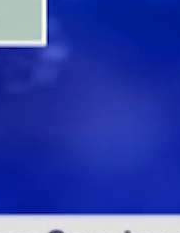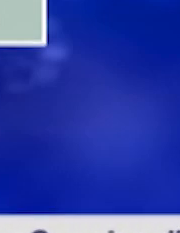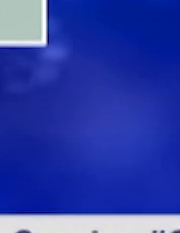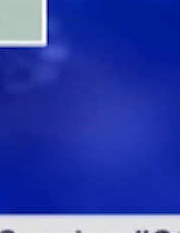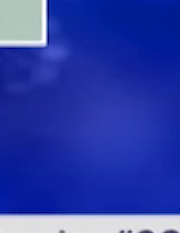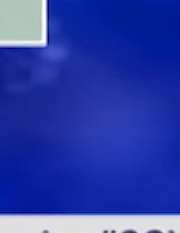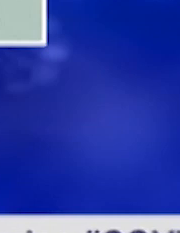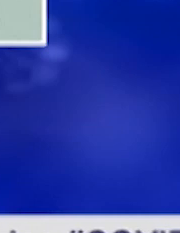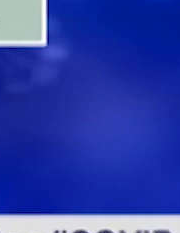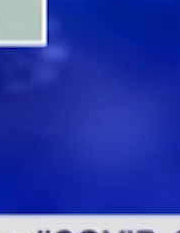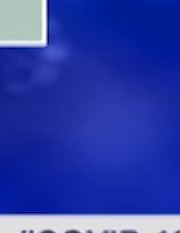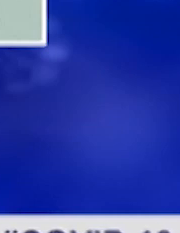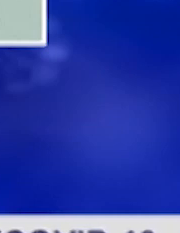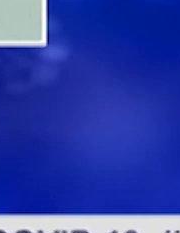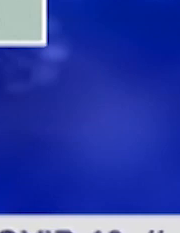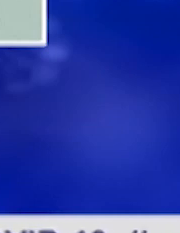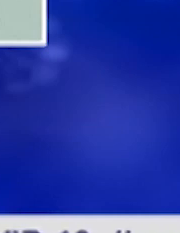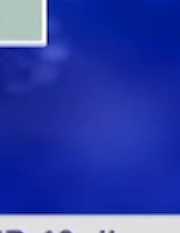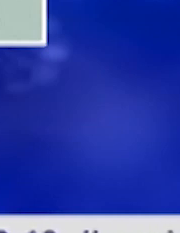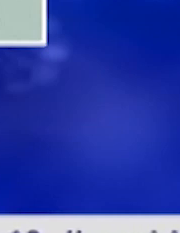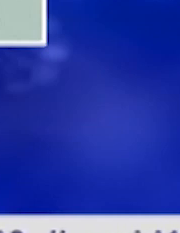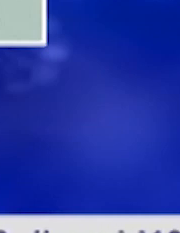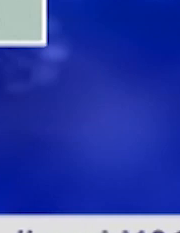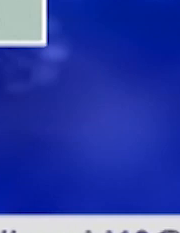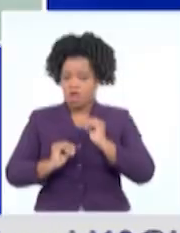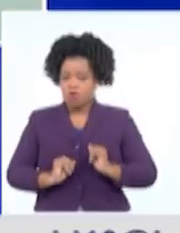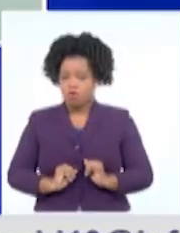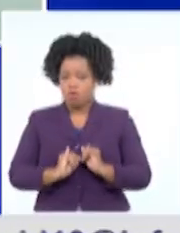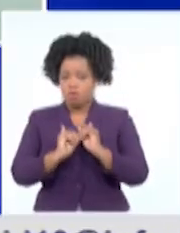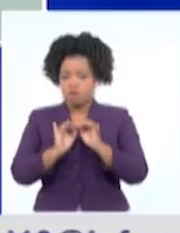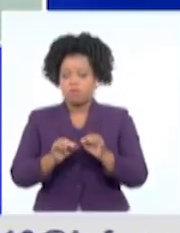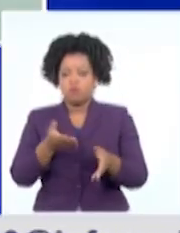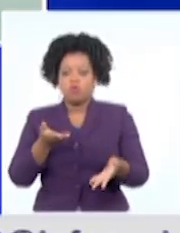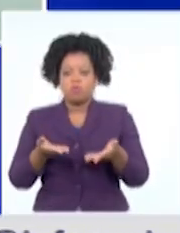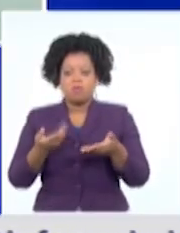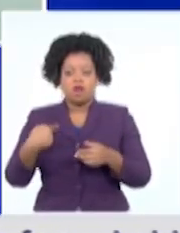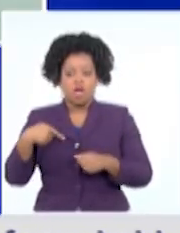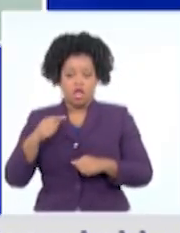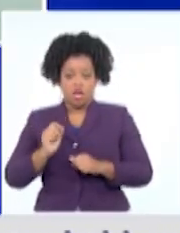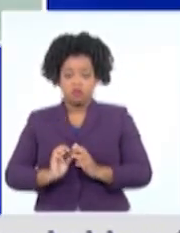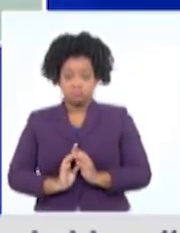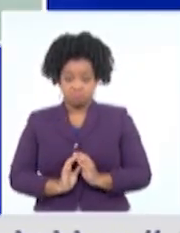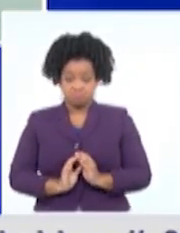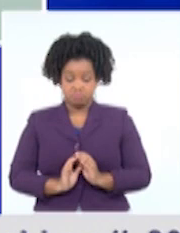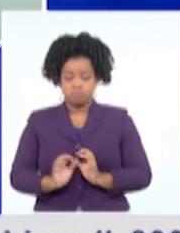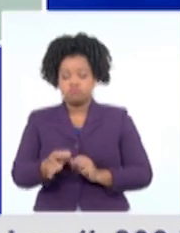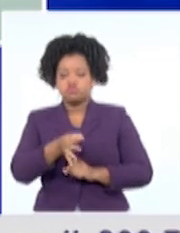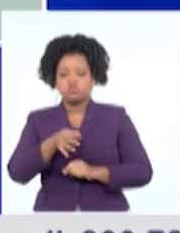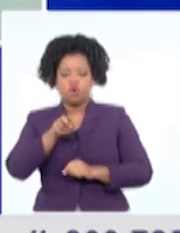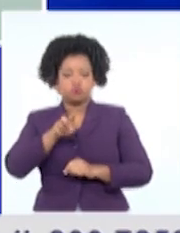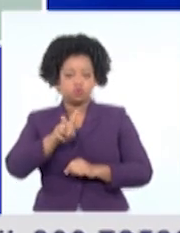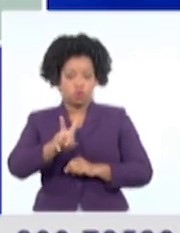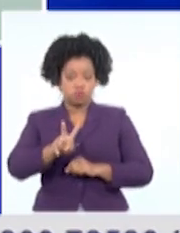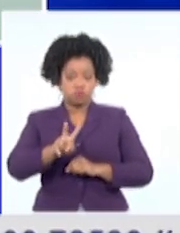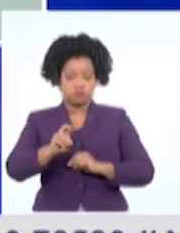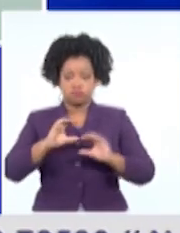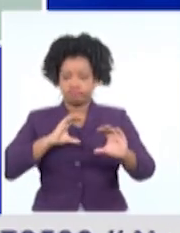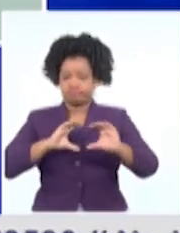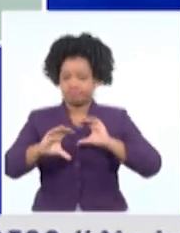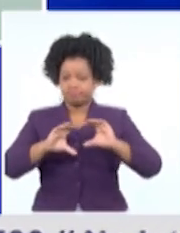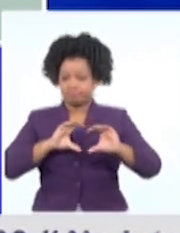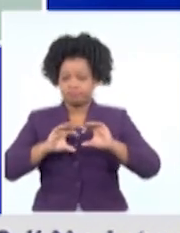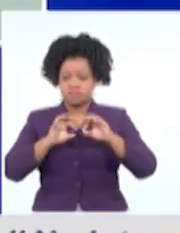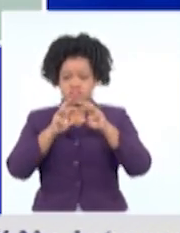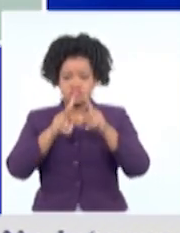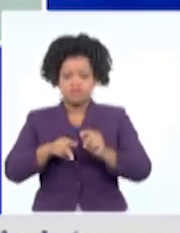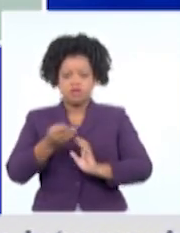Granma, 3 casos menos, está reportando que la jornada anterior en 12 de sus 13 municipios. Cauto Cristo tiene la cifra más